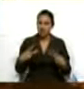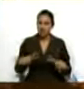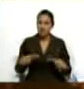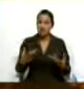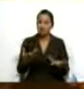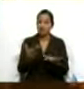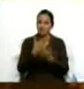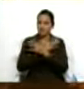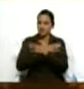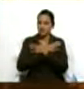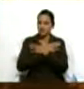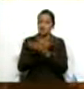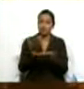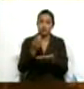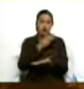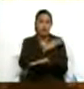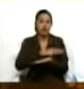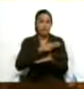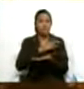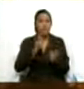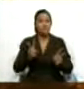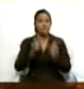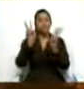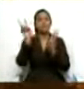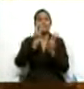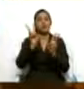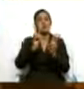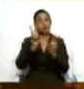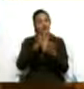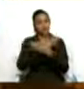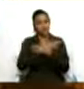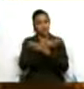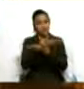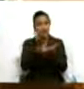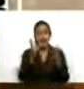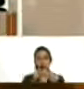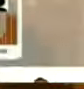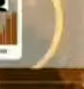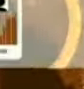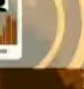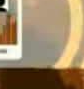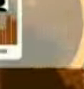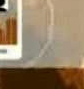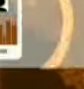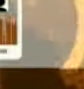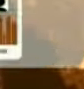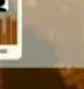Misión Viva Venezuela. Felicitaciones, cultores y cultoras. Pendientes.